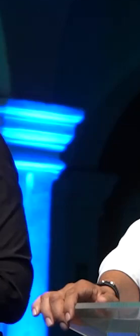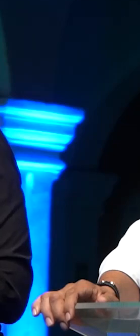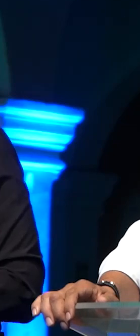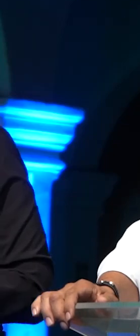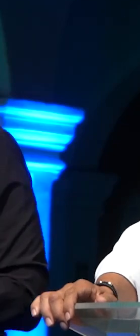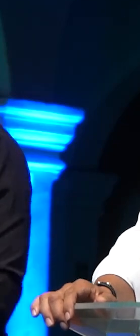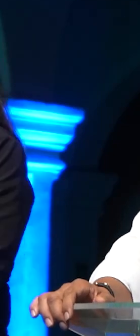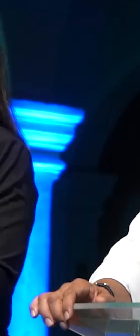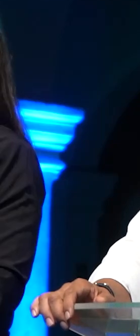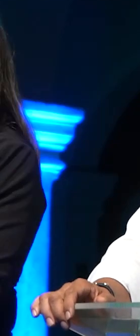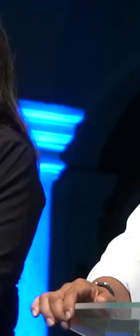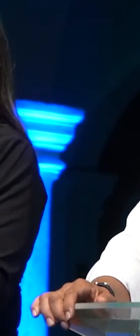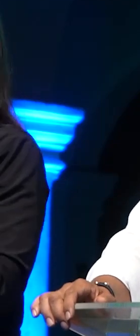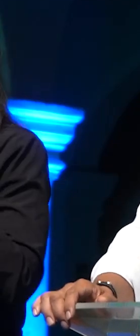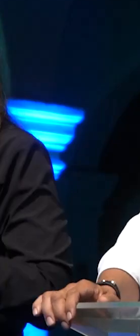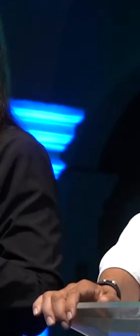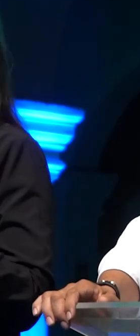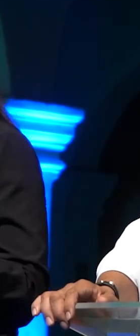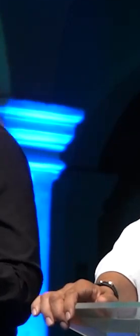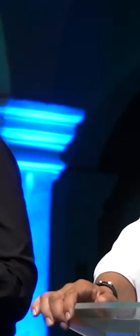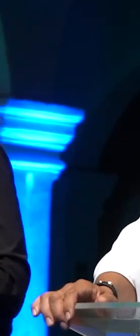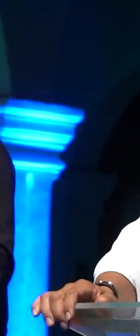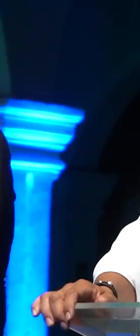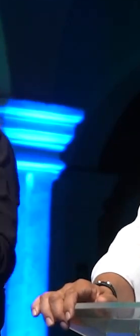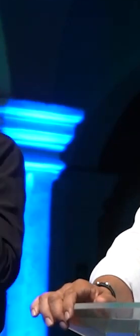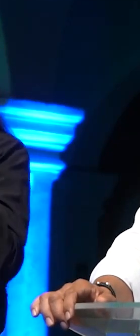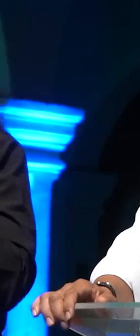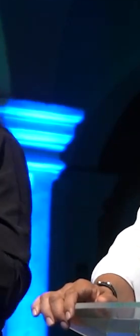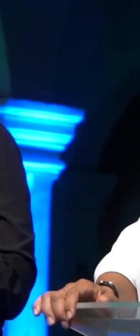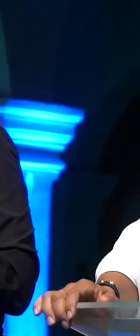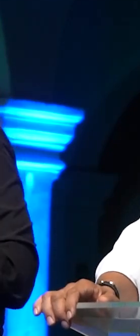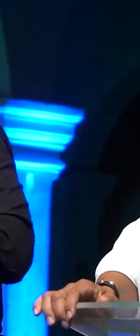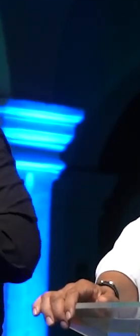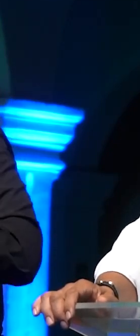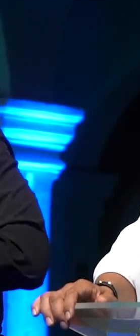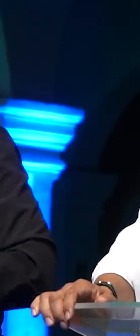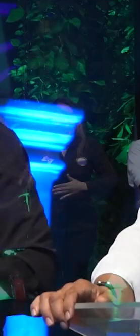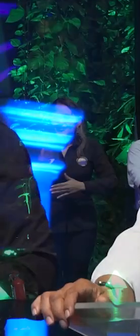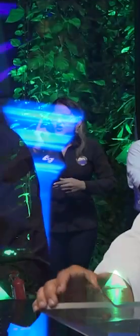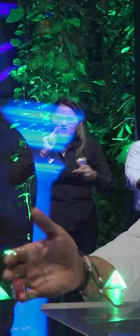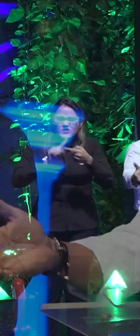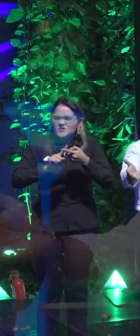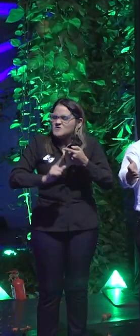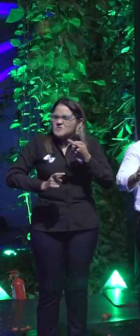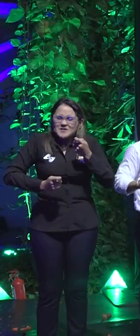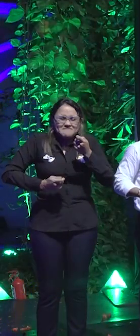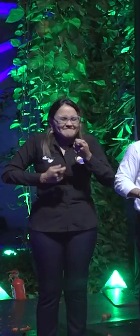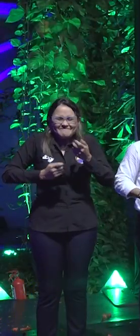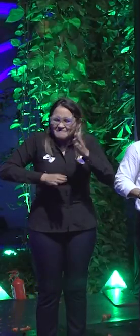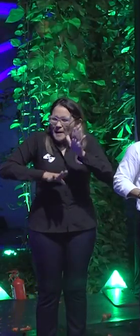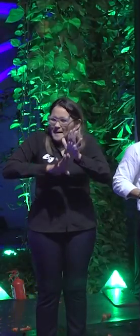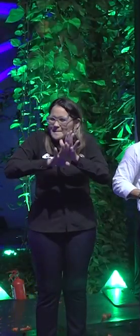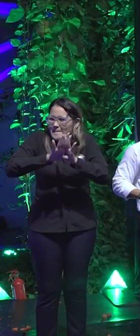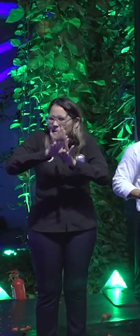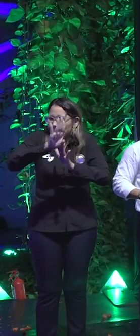sociedad más creativa, más resiliente del mundo. Siempre buscamos rutas para avanzar y siempre